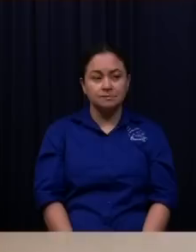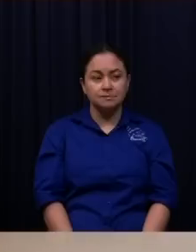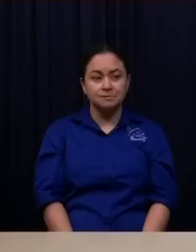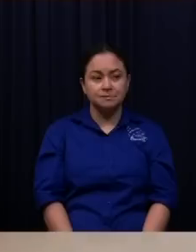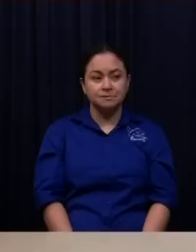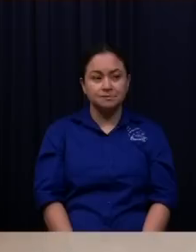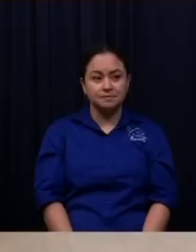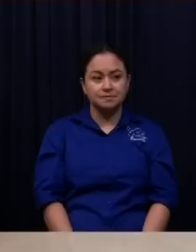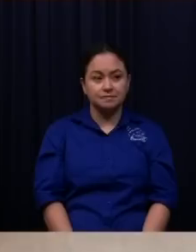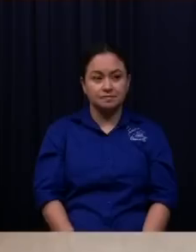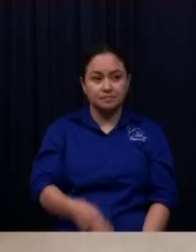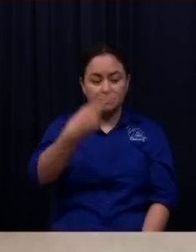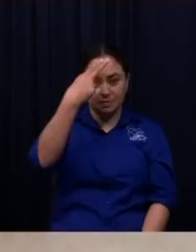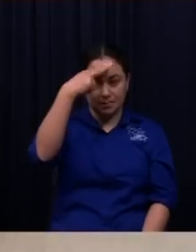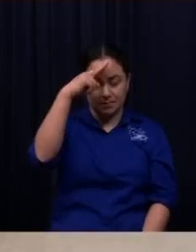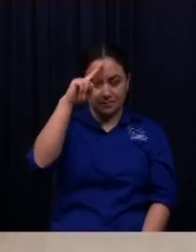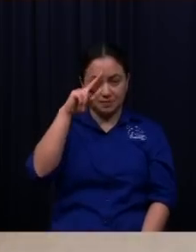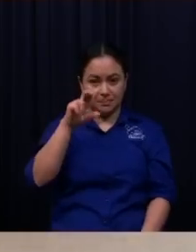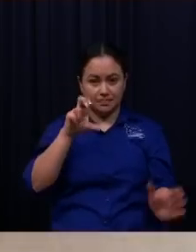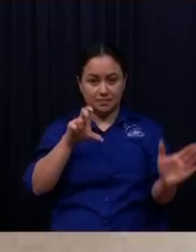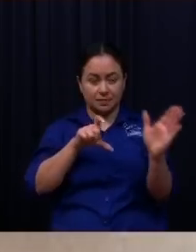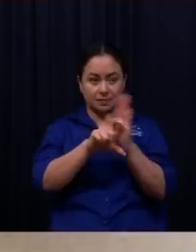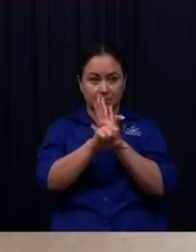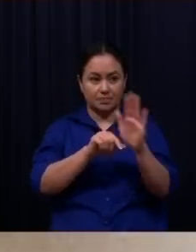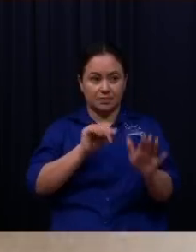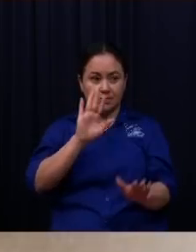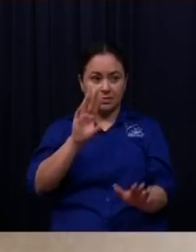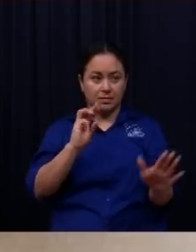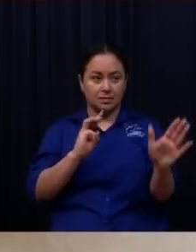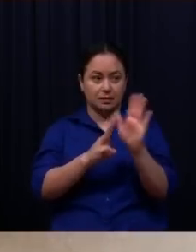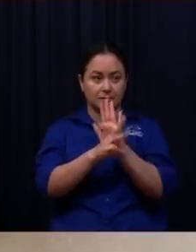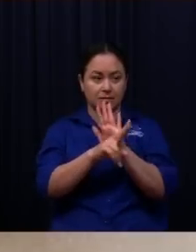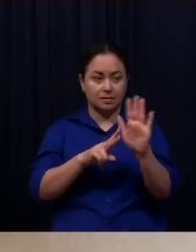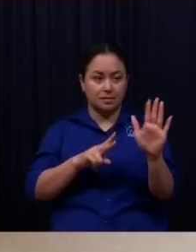Pero el alimento sólido